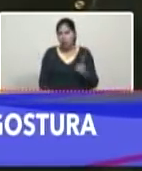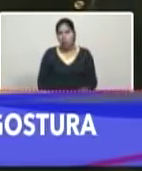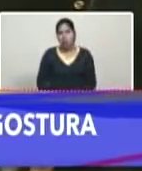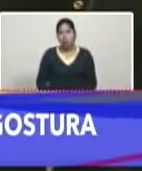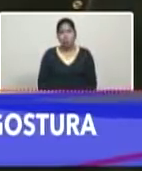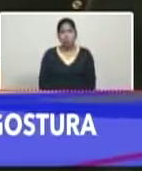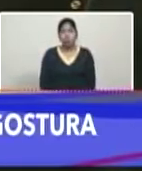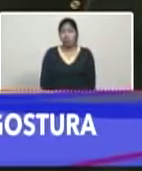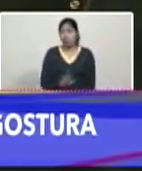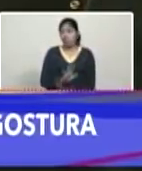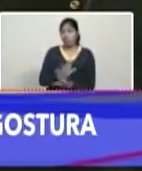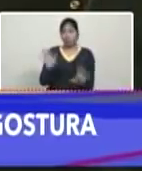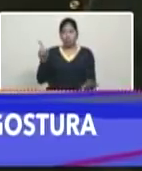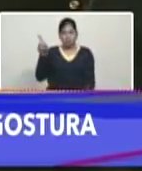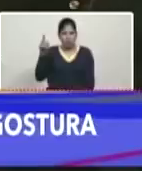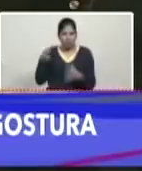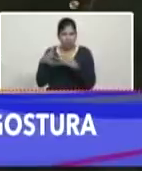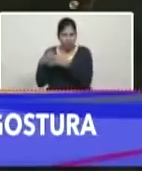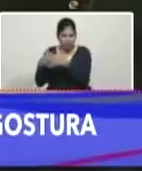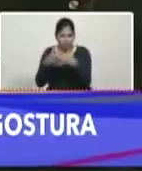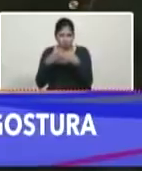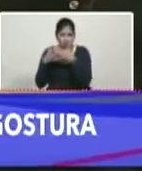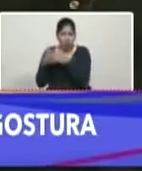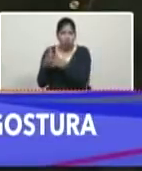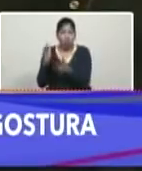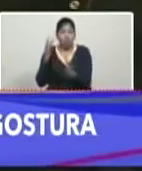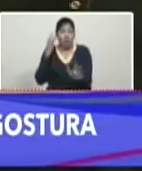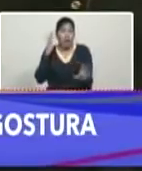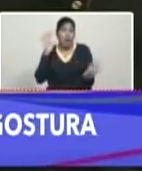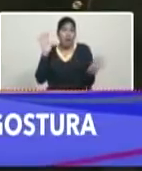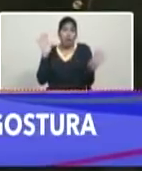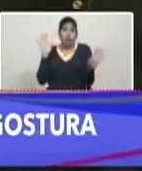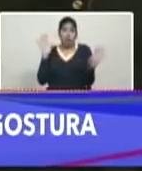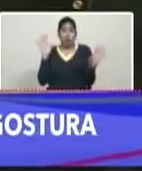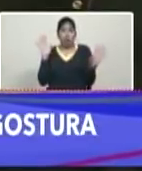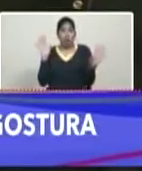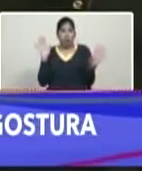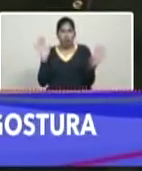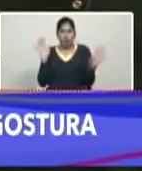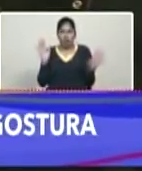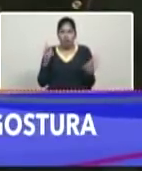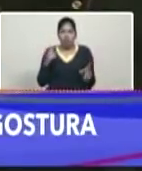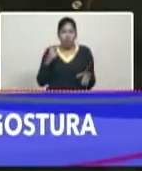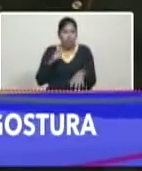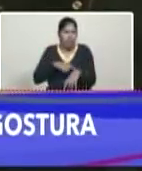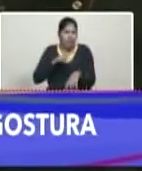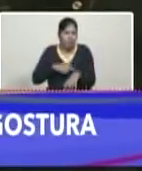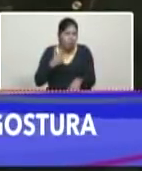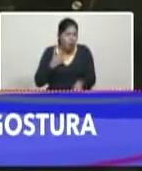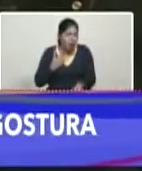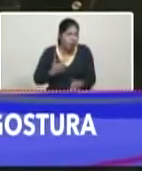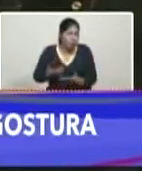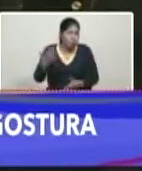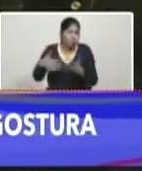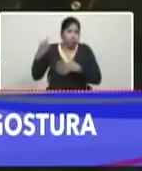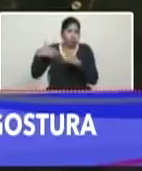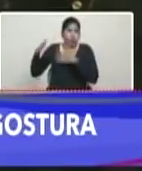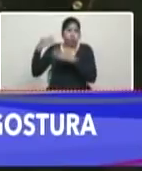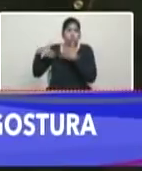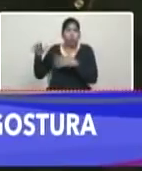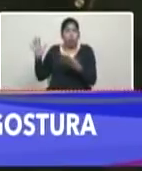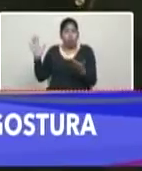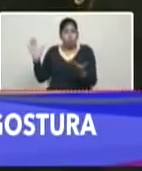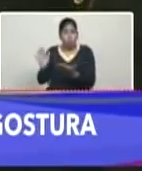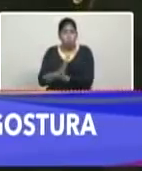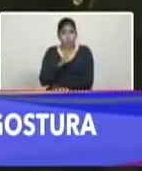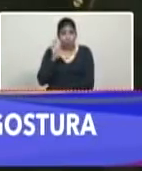El imperio ha creído que los tiempos de las cañoneras, de los golpes de